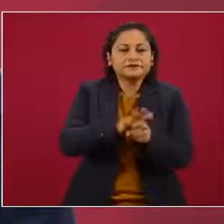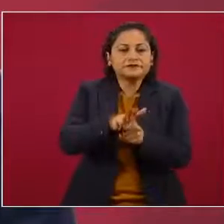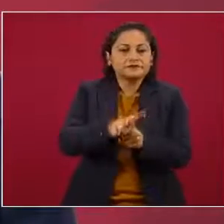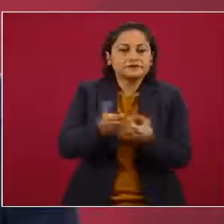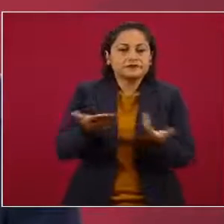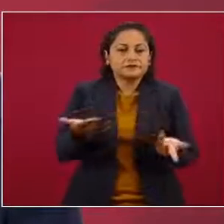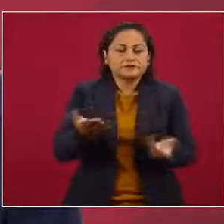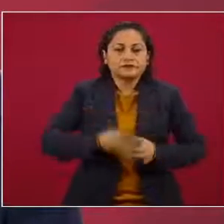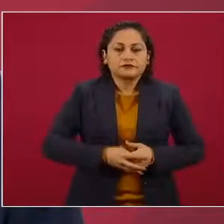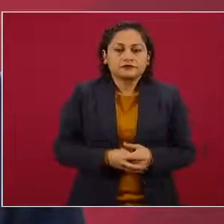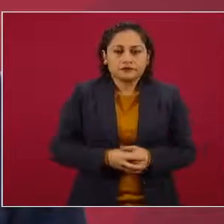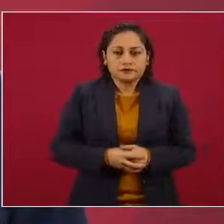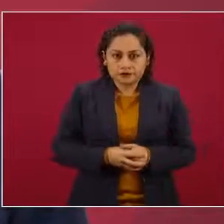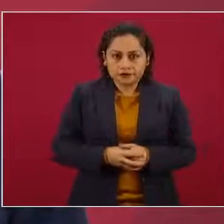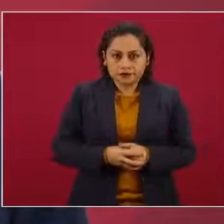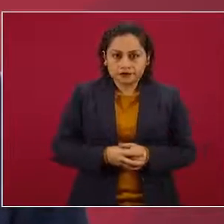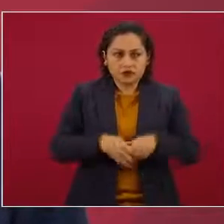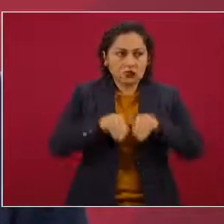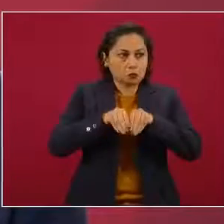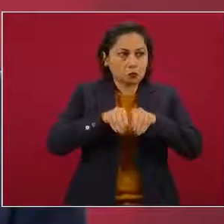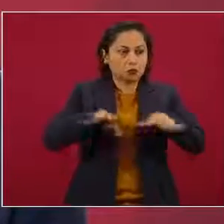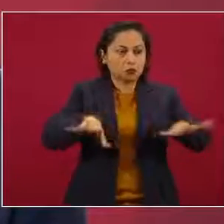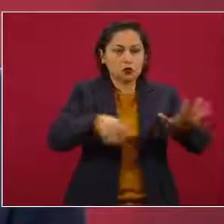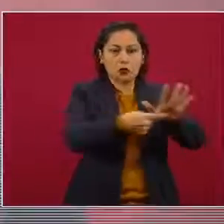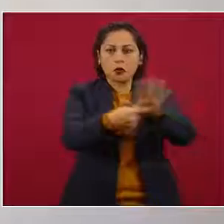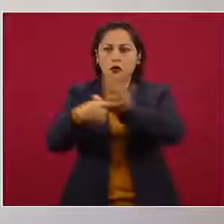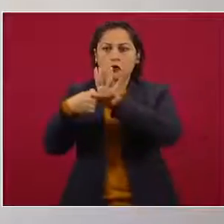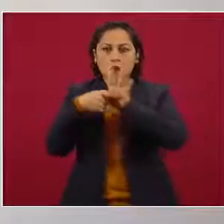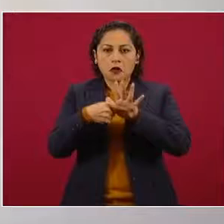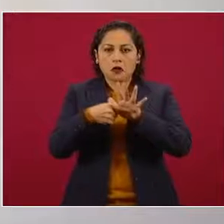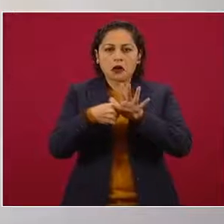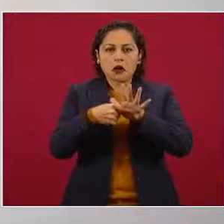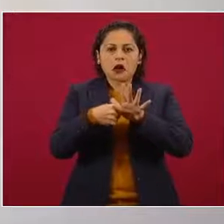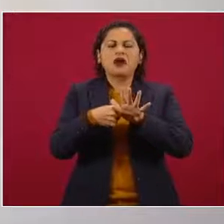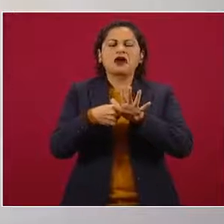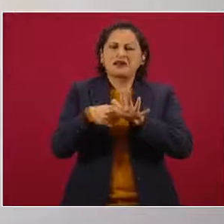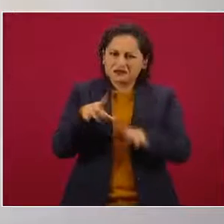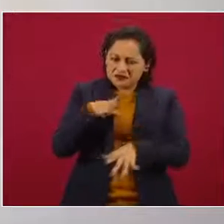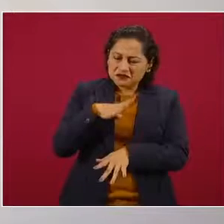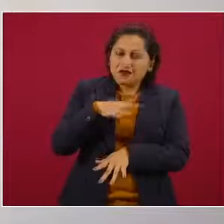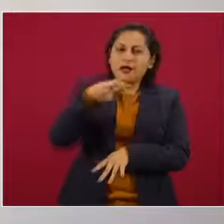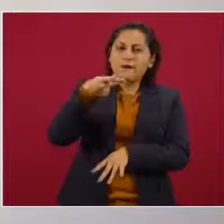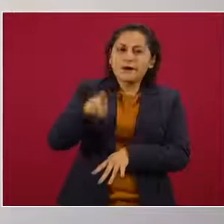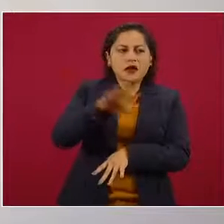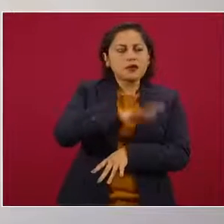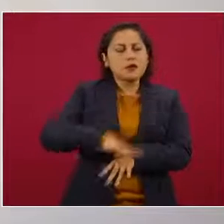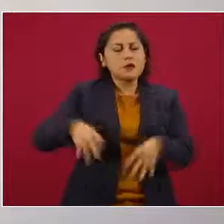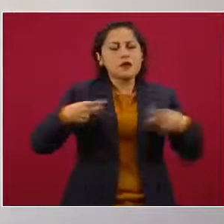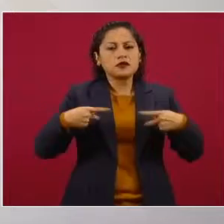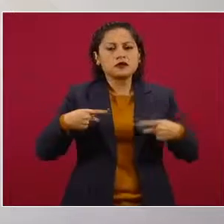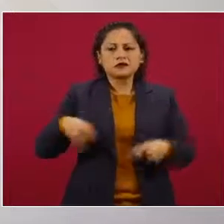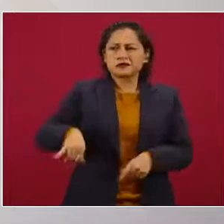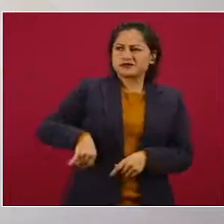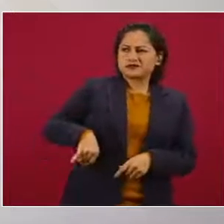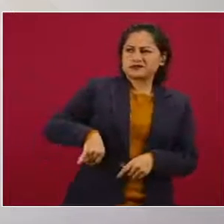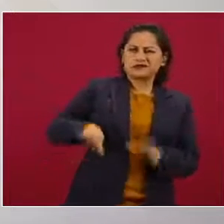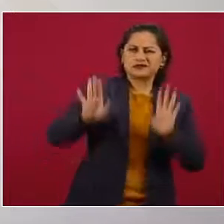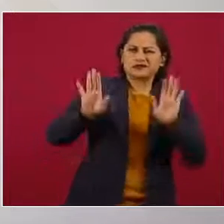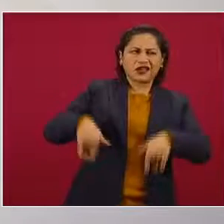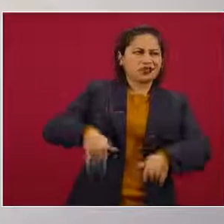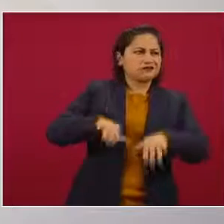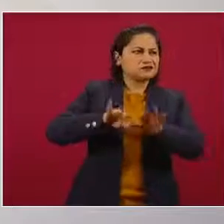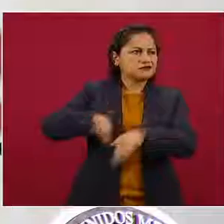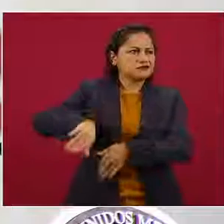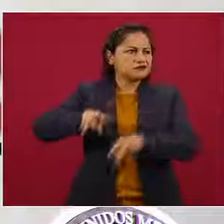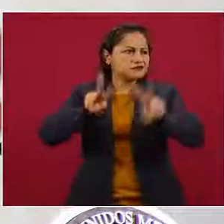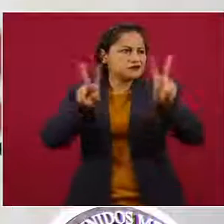no se difunde o no llama la atención o no interesa, pero ahora todos tenemos que saber